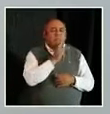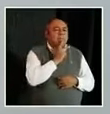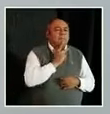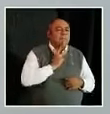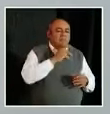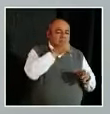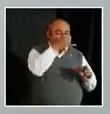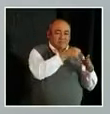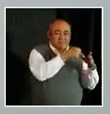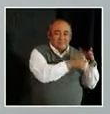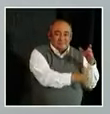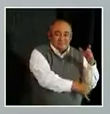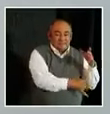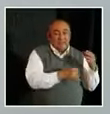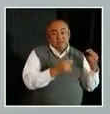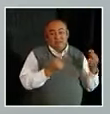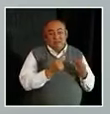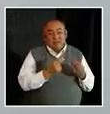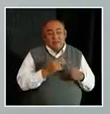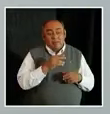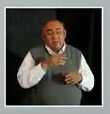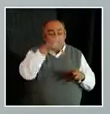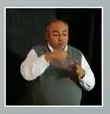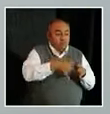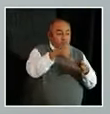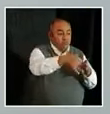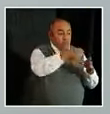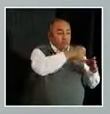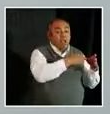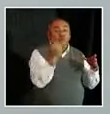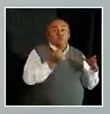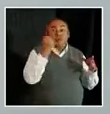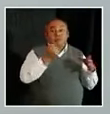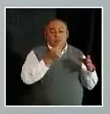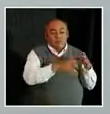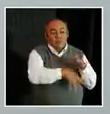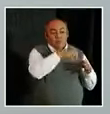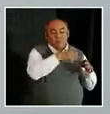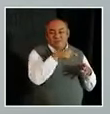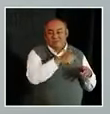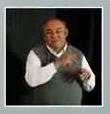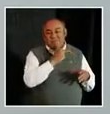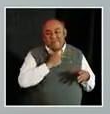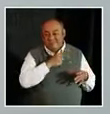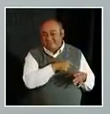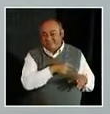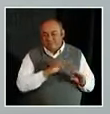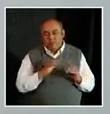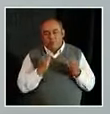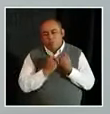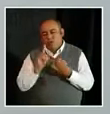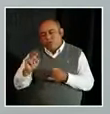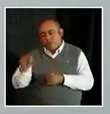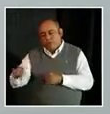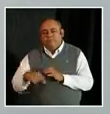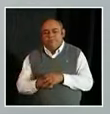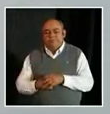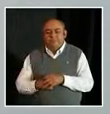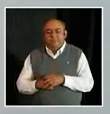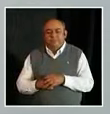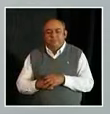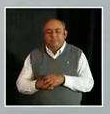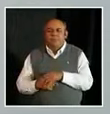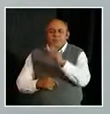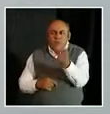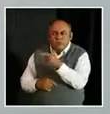bueno tienes que hacer varios, ¿no? Esa es la realidad. ¿Se han modificado los plazos para incorporar los 29 y se ha modificado